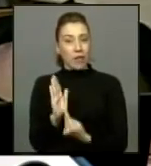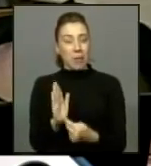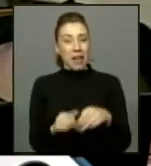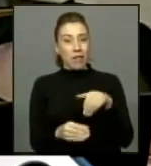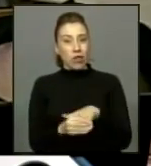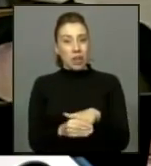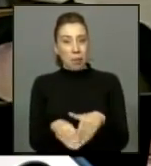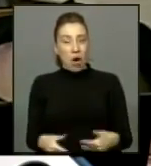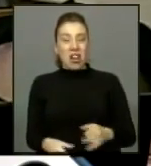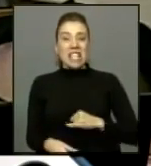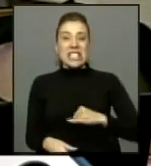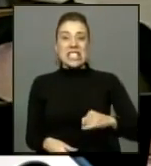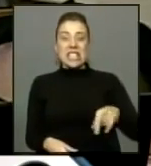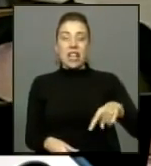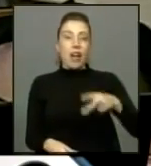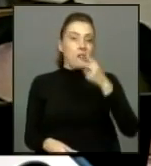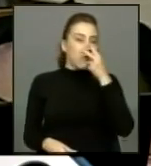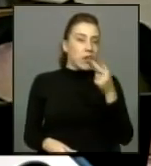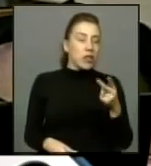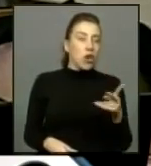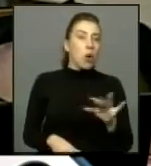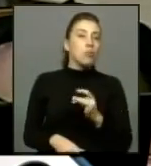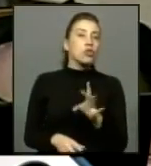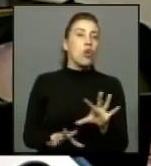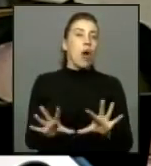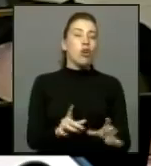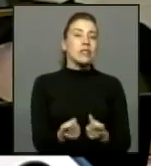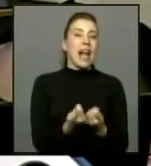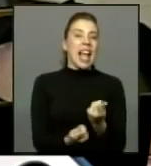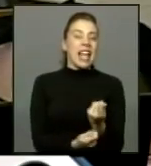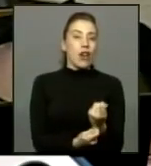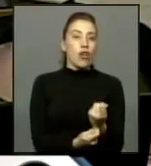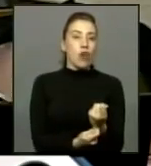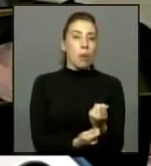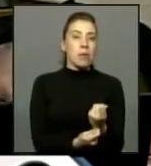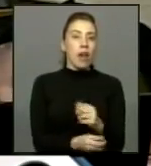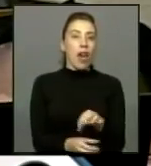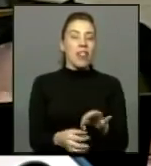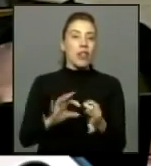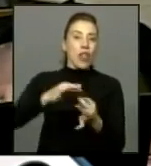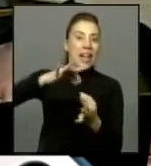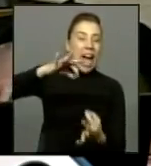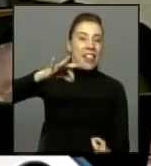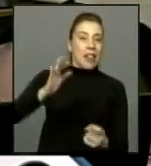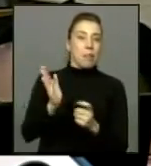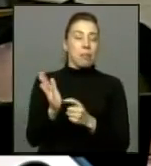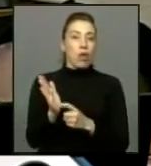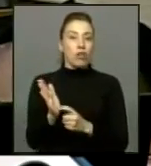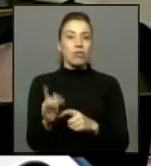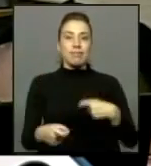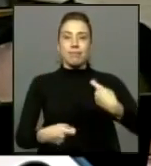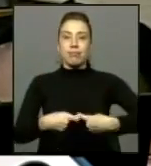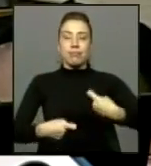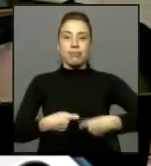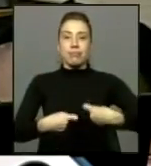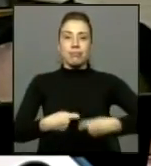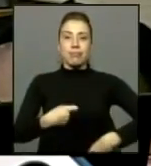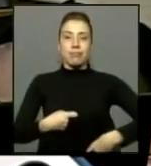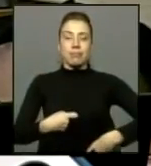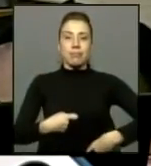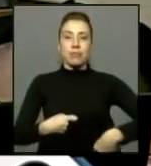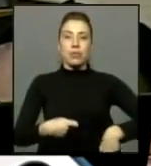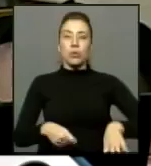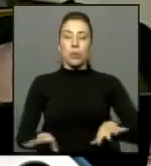votaremos, siguen siendo comprendidos como un factor económico más dentro de la cadena de producción y se les niega